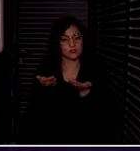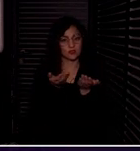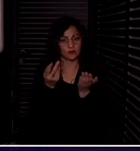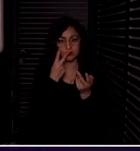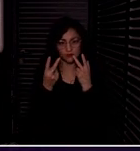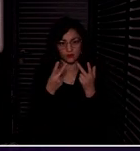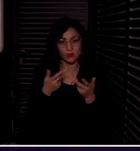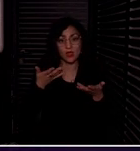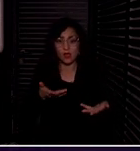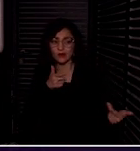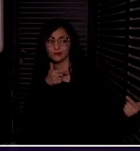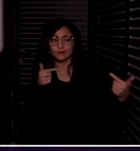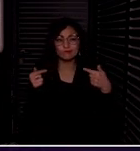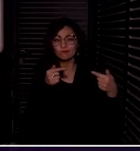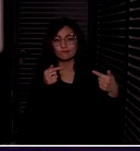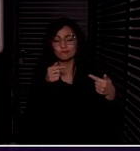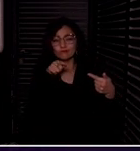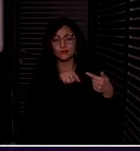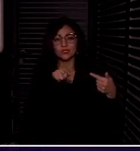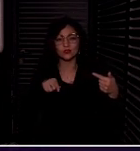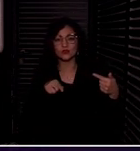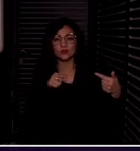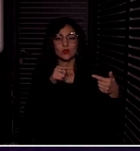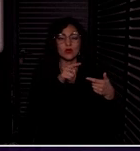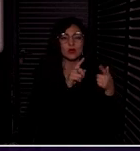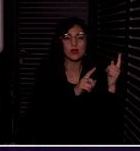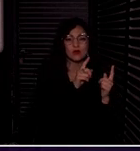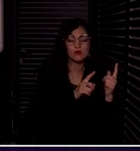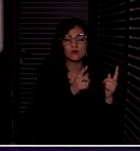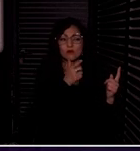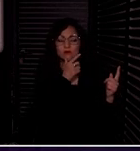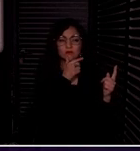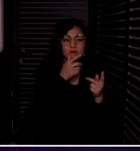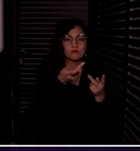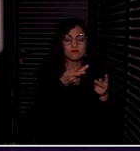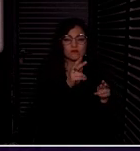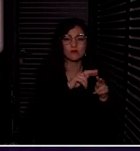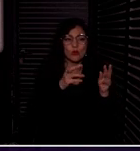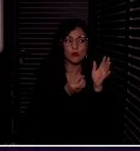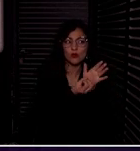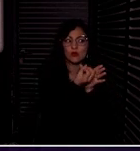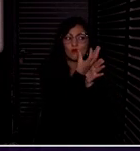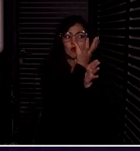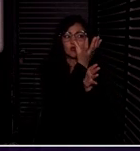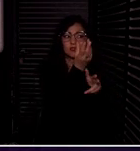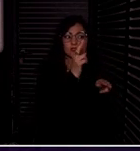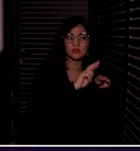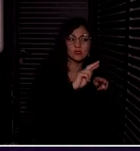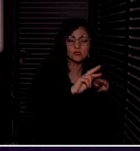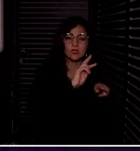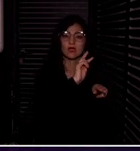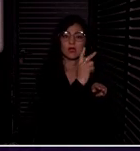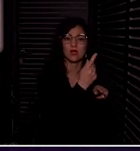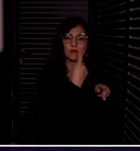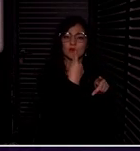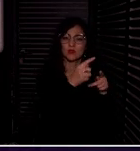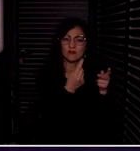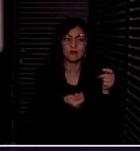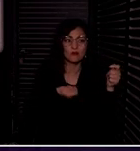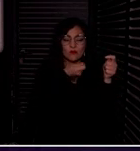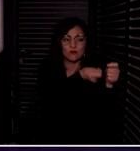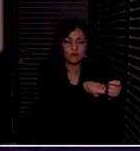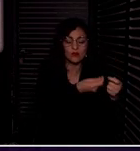Esos dilemas o contradicciones entre cierta lógica caótica por la innovación tecnológica, los cambios y la obsolescencia